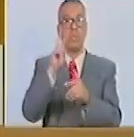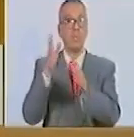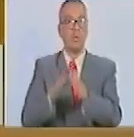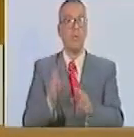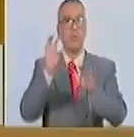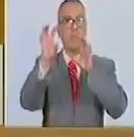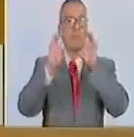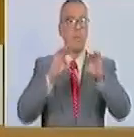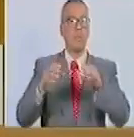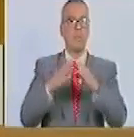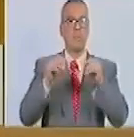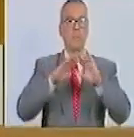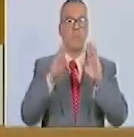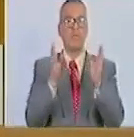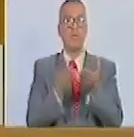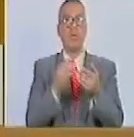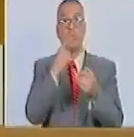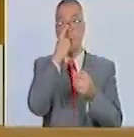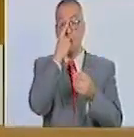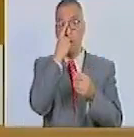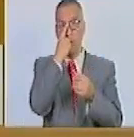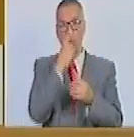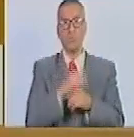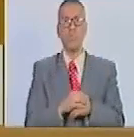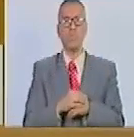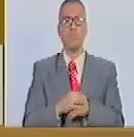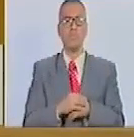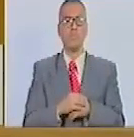los países del mundo, pero bueno, voy a hablar de lo que nos toca.